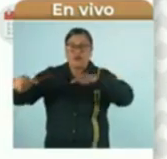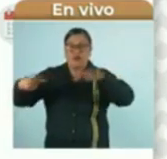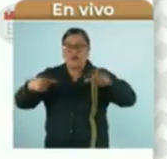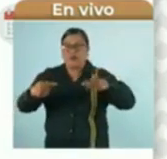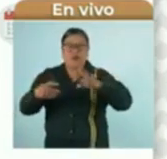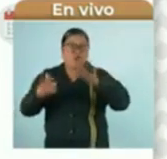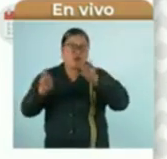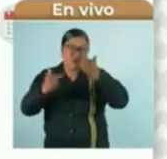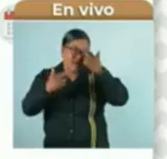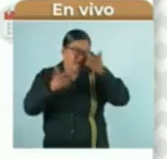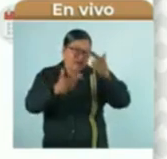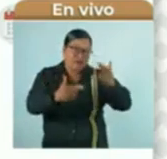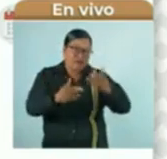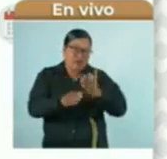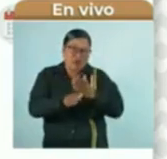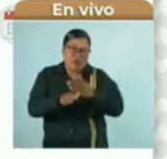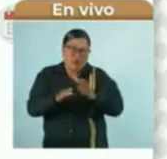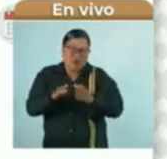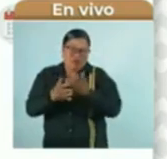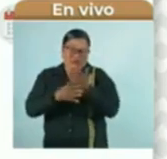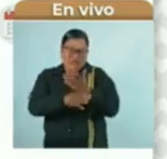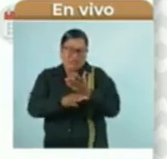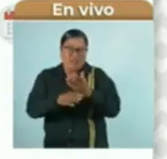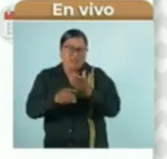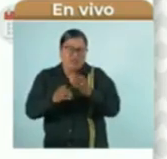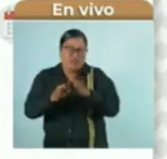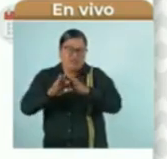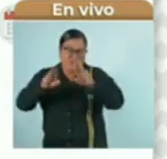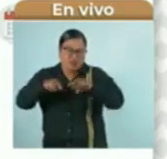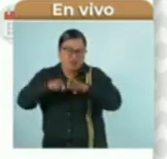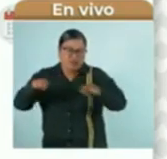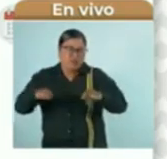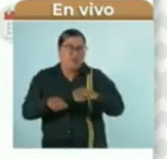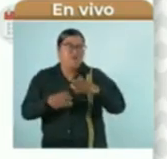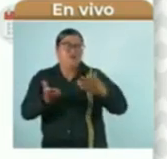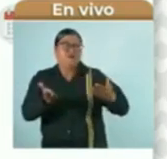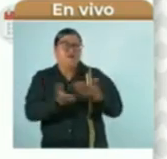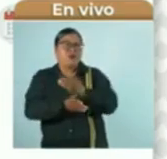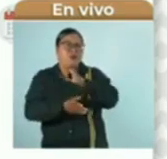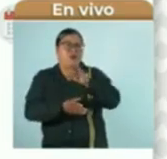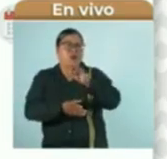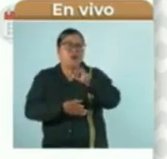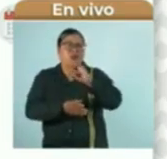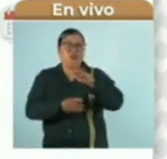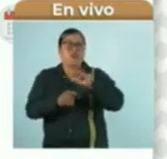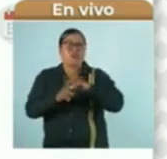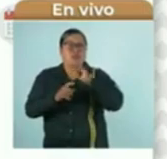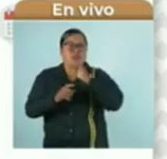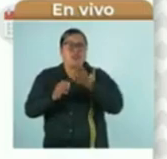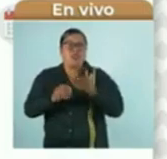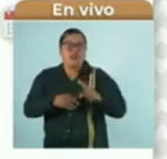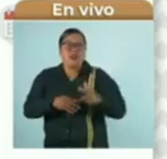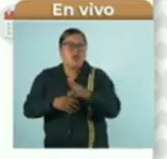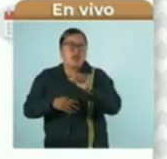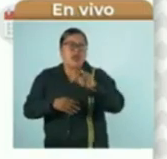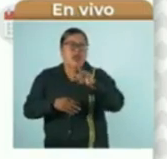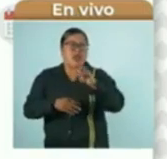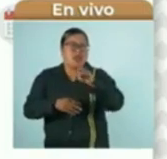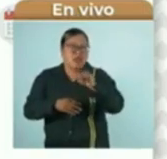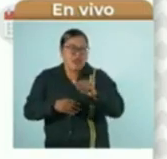y no respetan las líneas agrarias paso del jote y la margen del río arena